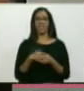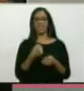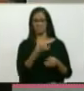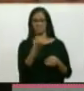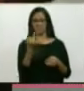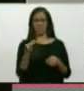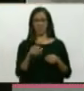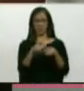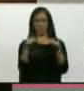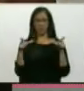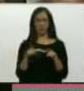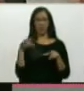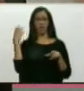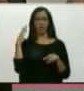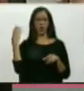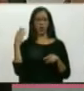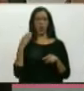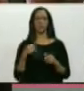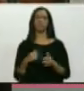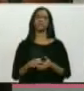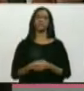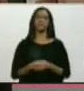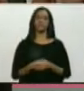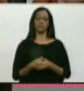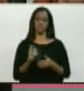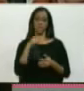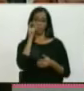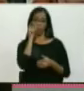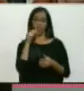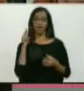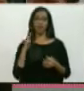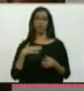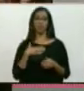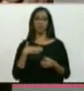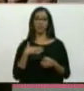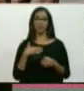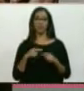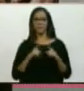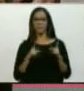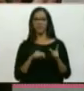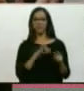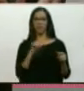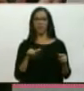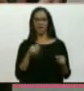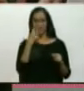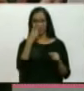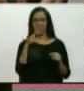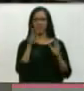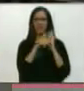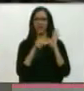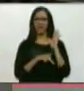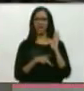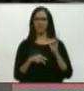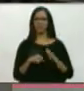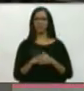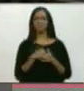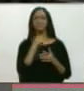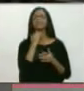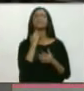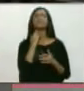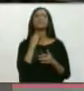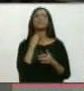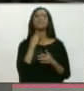en Montería, en Bogotá. Mi papá es uribista, entonces, pero igual ve el programa. Ve el